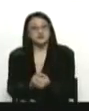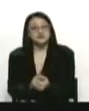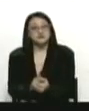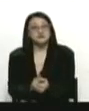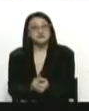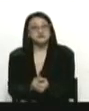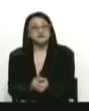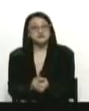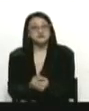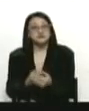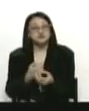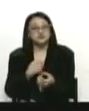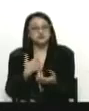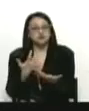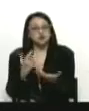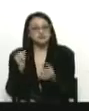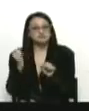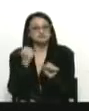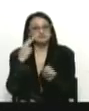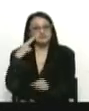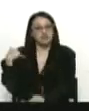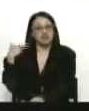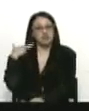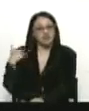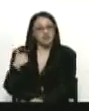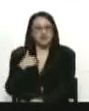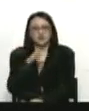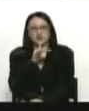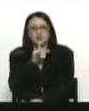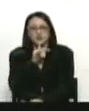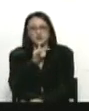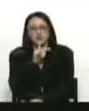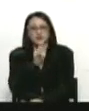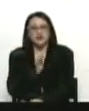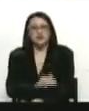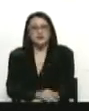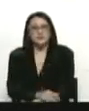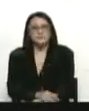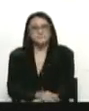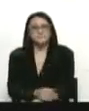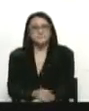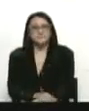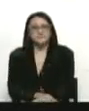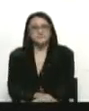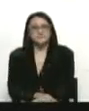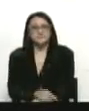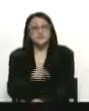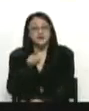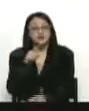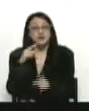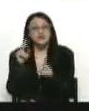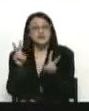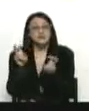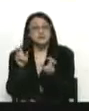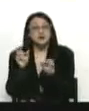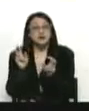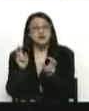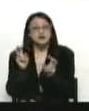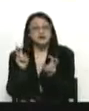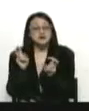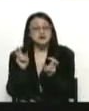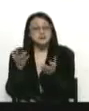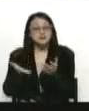afortunadamente yo cultivo el antiego, Alfredo. Y recomiendo... Y esto va a venir muy bien para que usted lo escriba para mucha